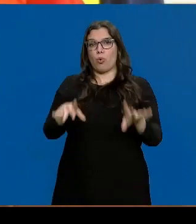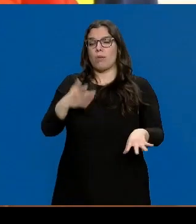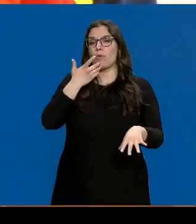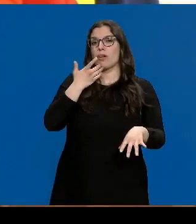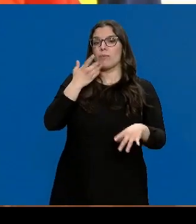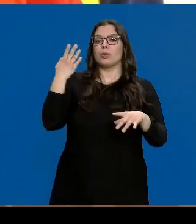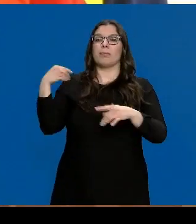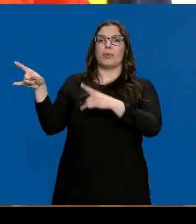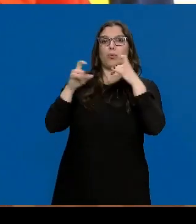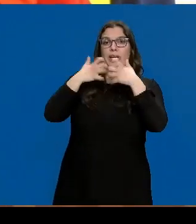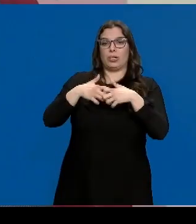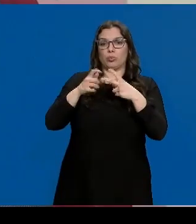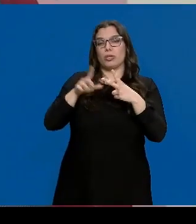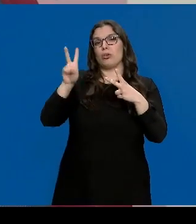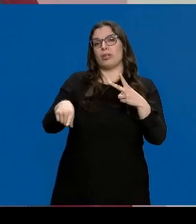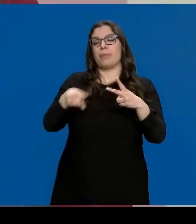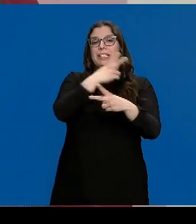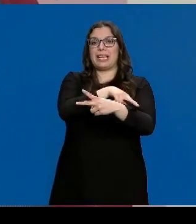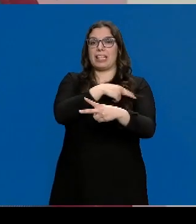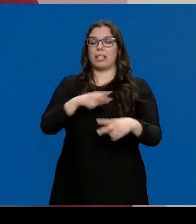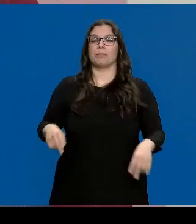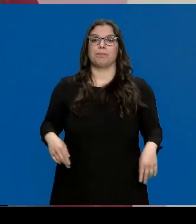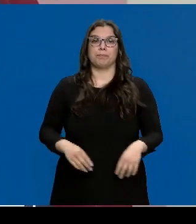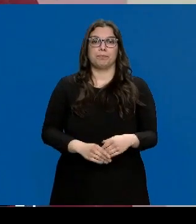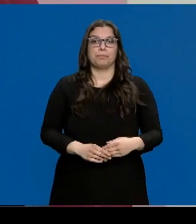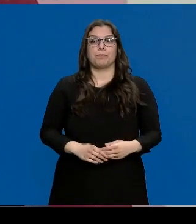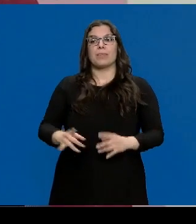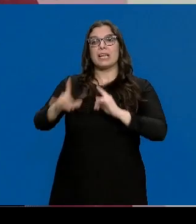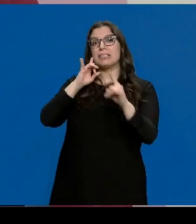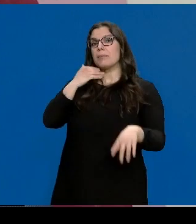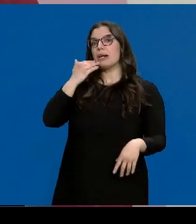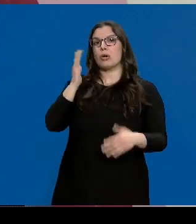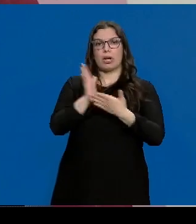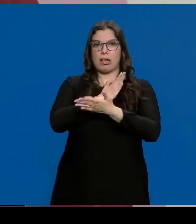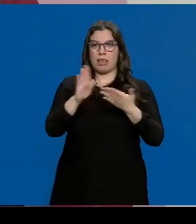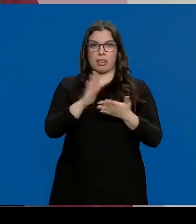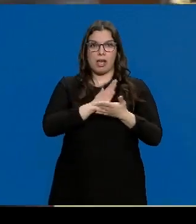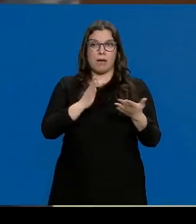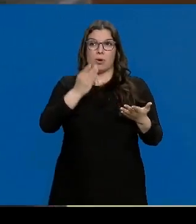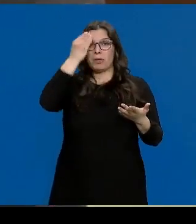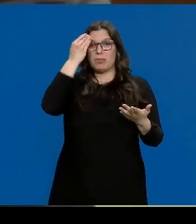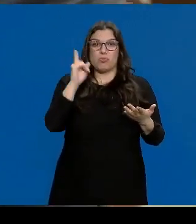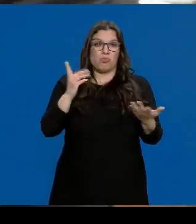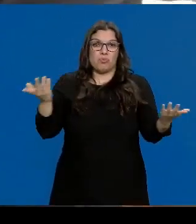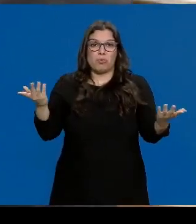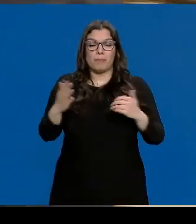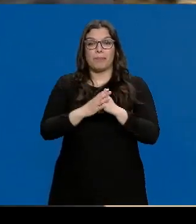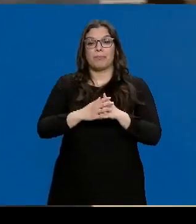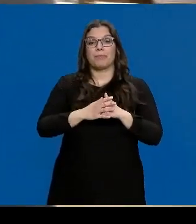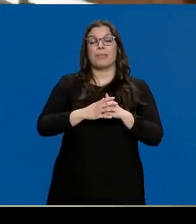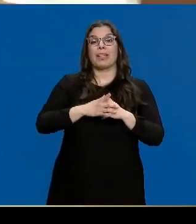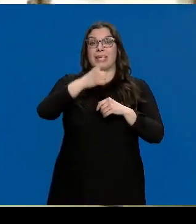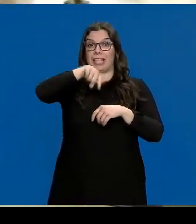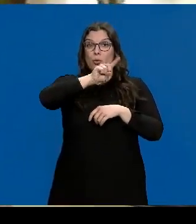con reindustrialización o sanidad. No hemos recibido absolutamente ninguna llamada, no la esperamos tampoco. Cierto que los leonesistas